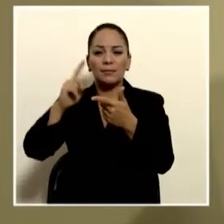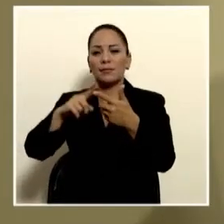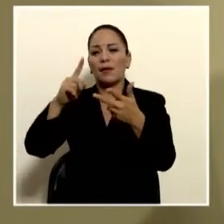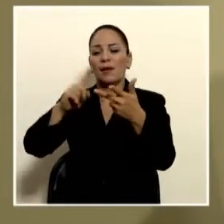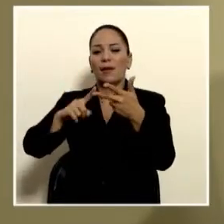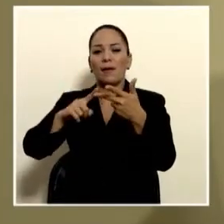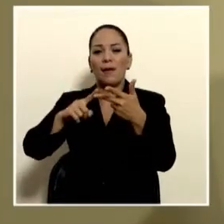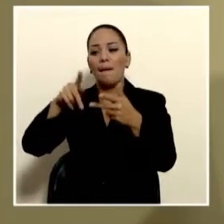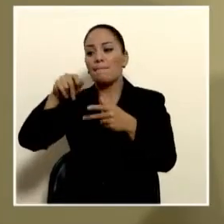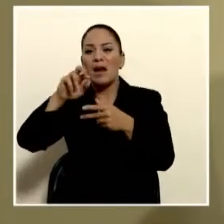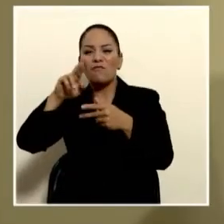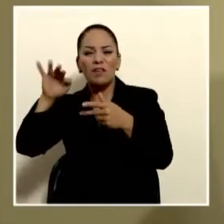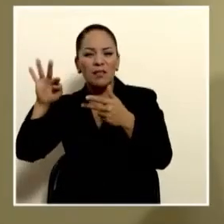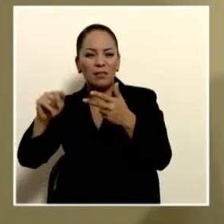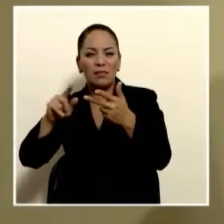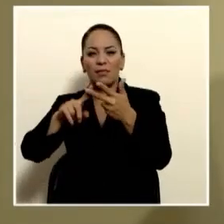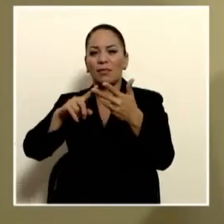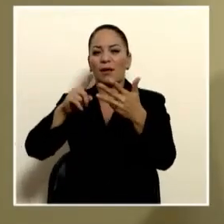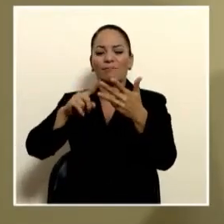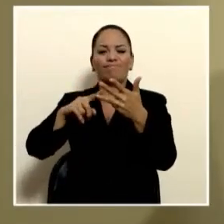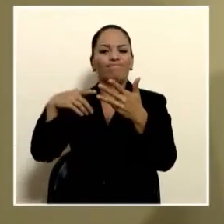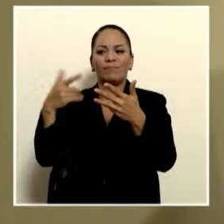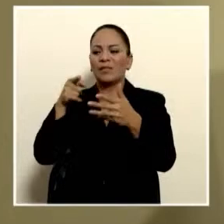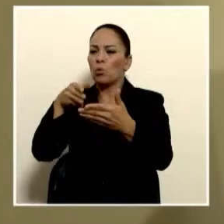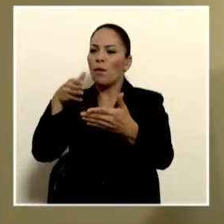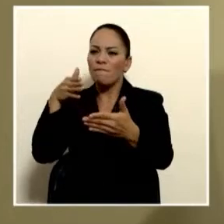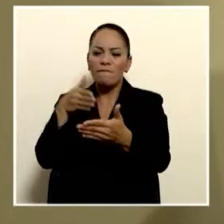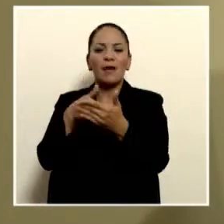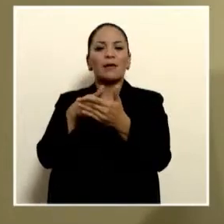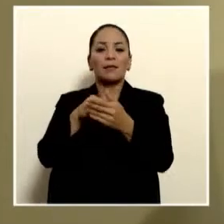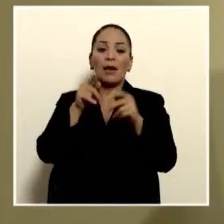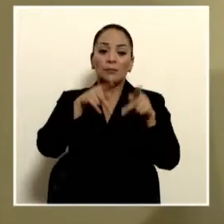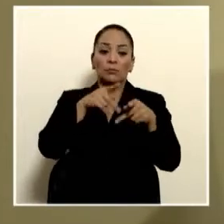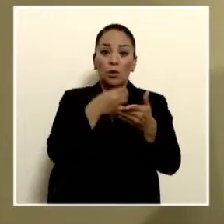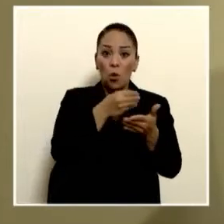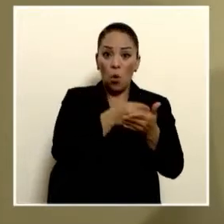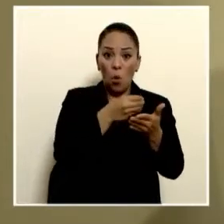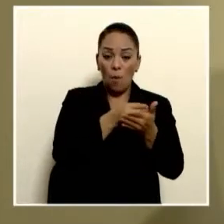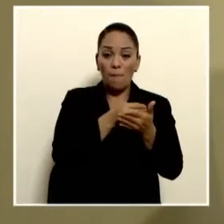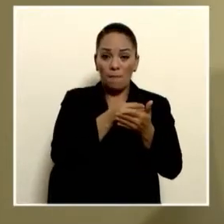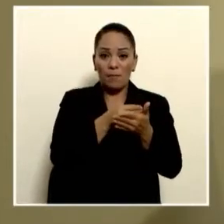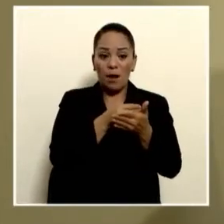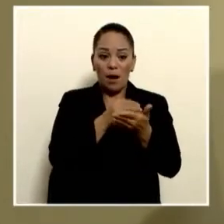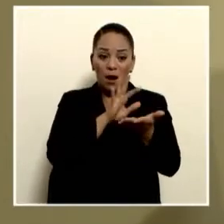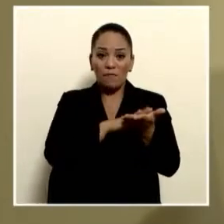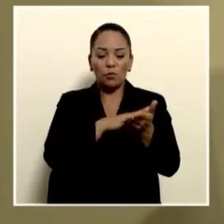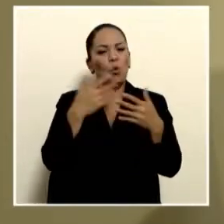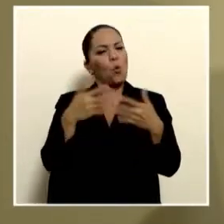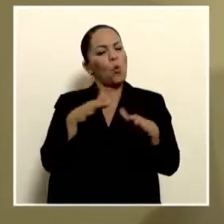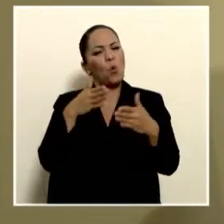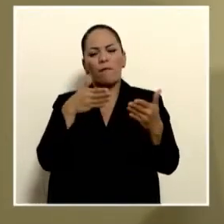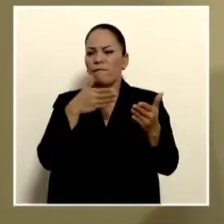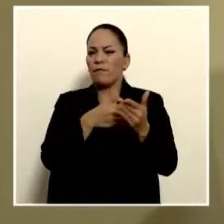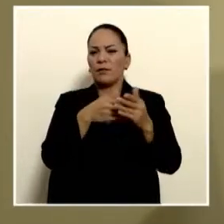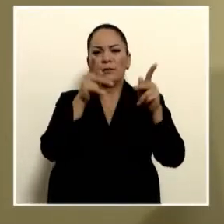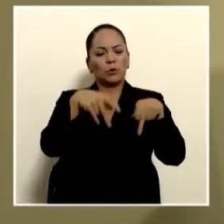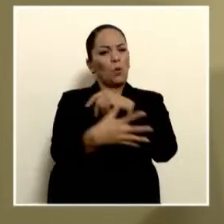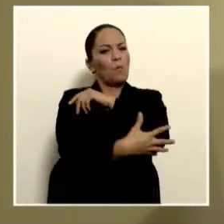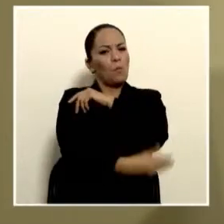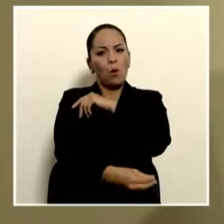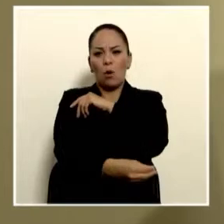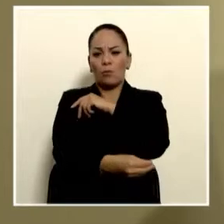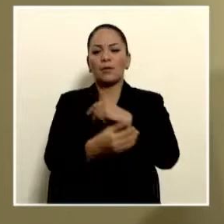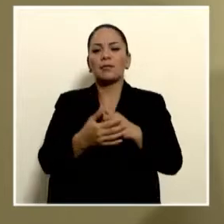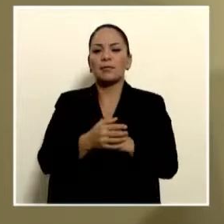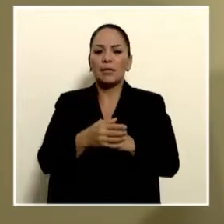Guanacaste, de Parrita, castigando al consumidor, especialmente a los más pobres,